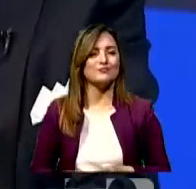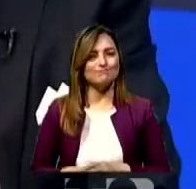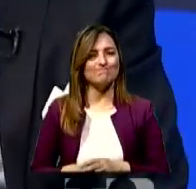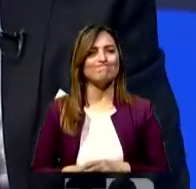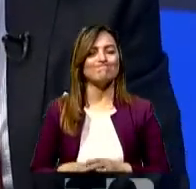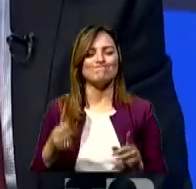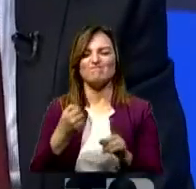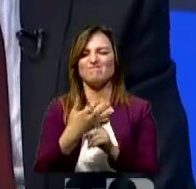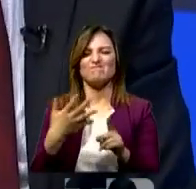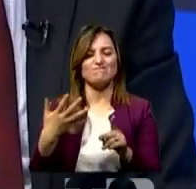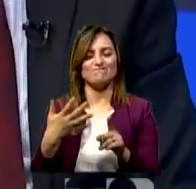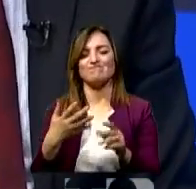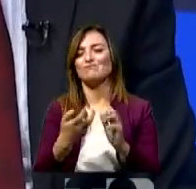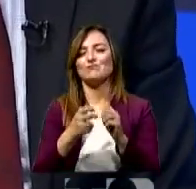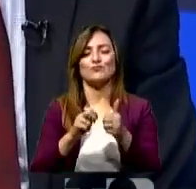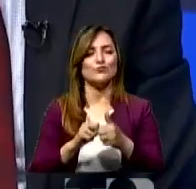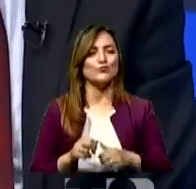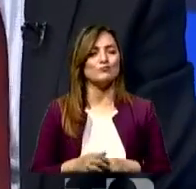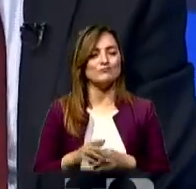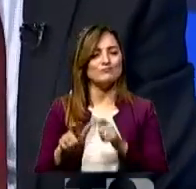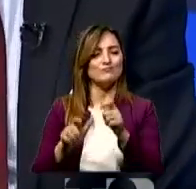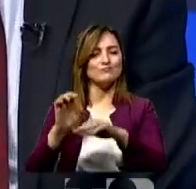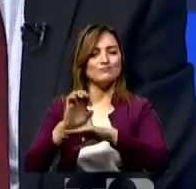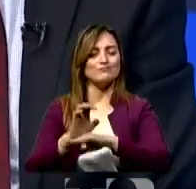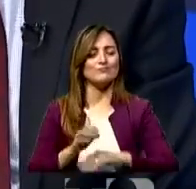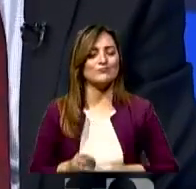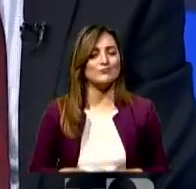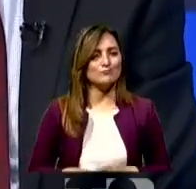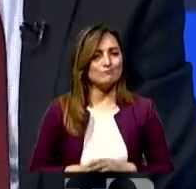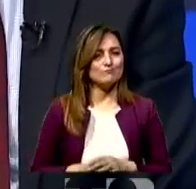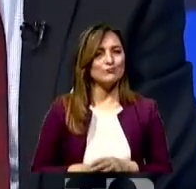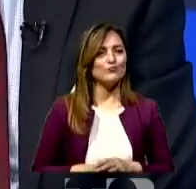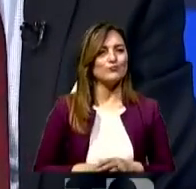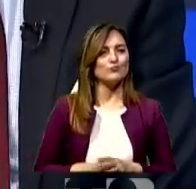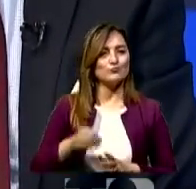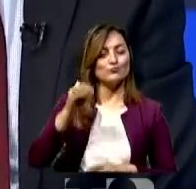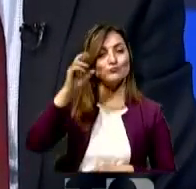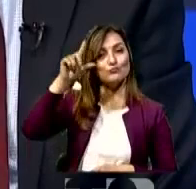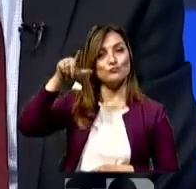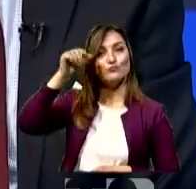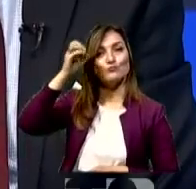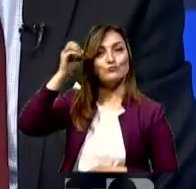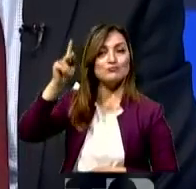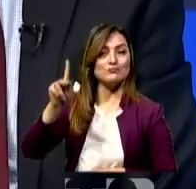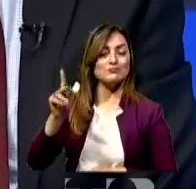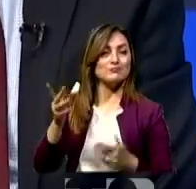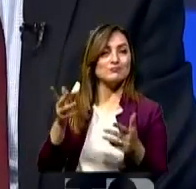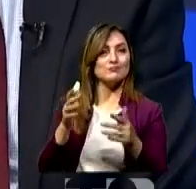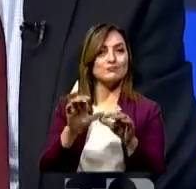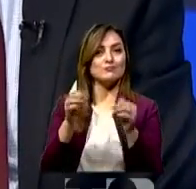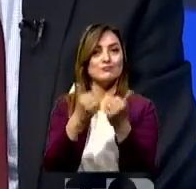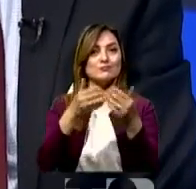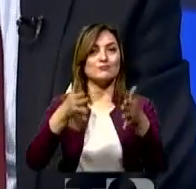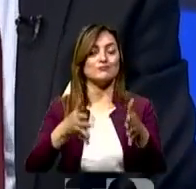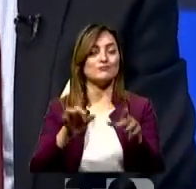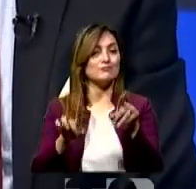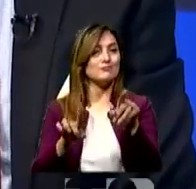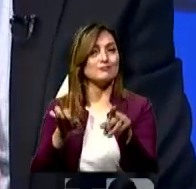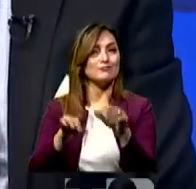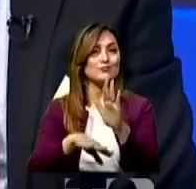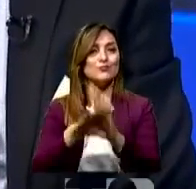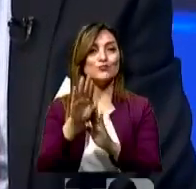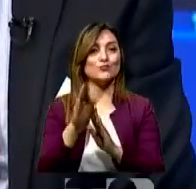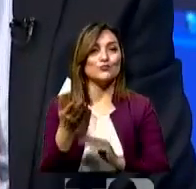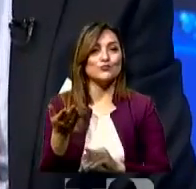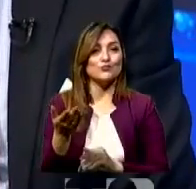afectación al puro cuento del parece es el punto de vista del gobierno quizás para legisladores en la asamblea que son una mayoría hay otros puntos